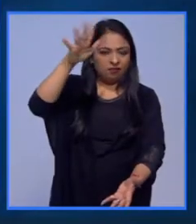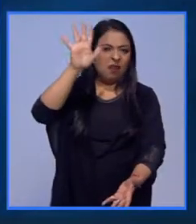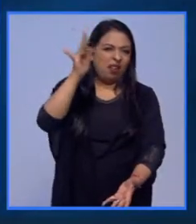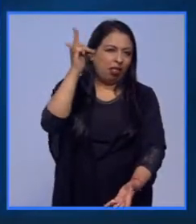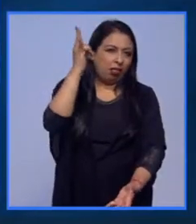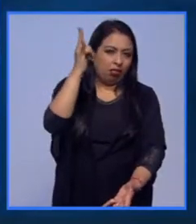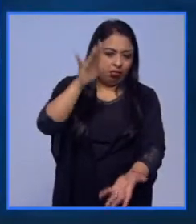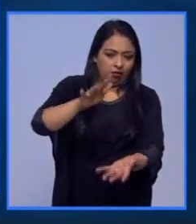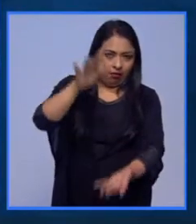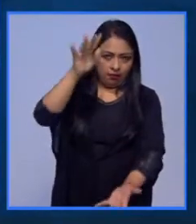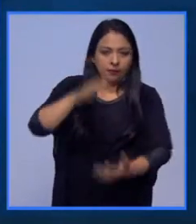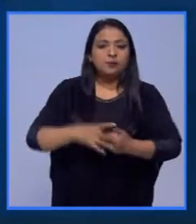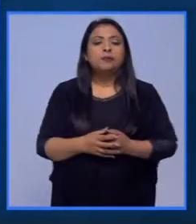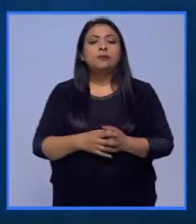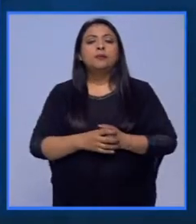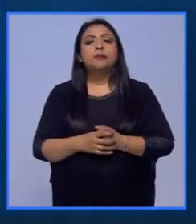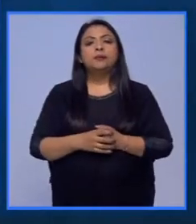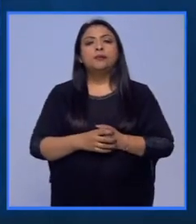por decirlo así.